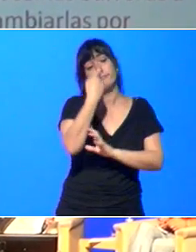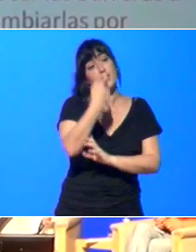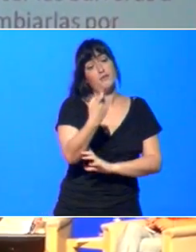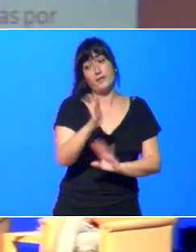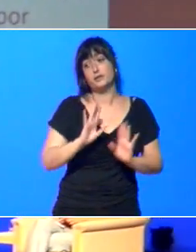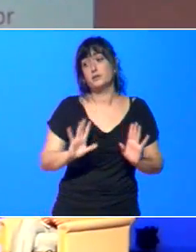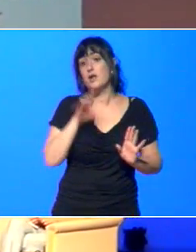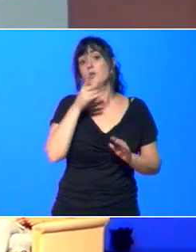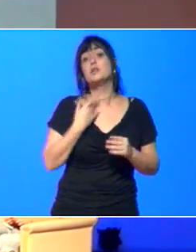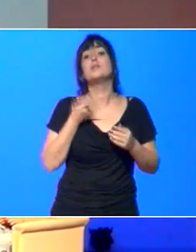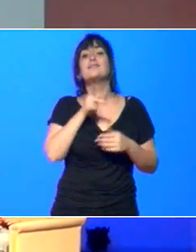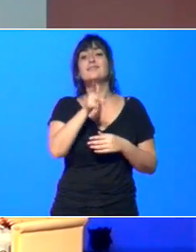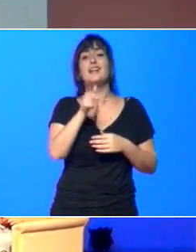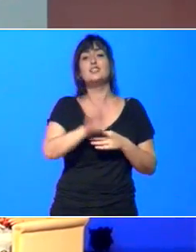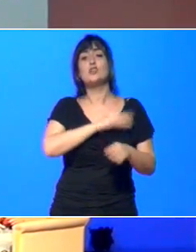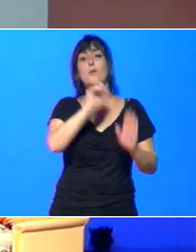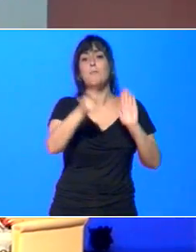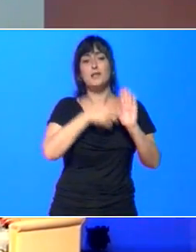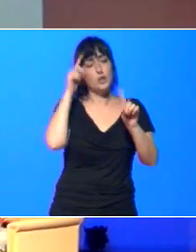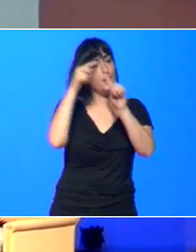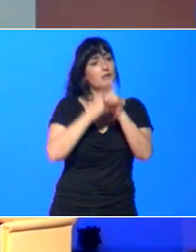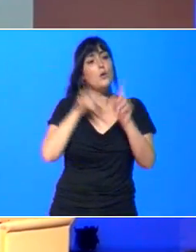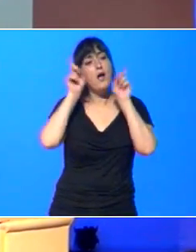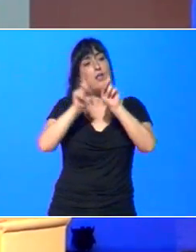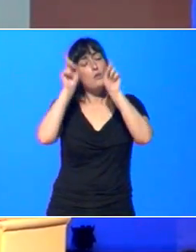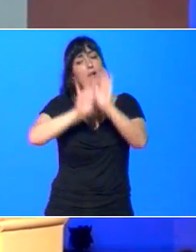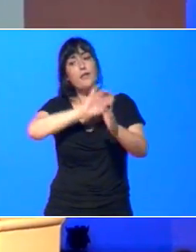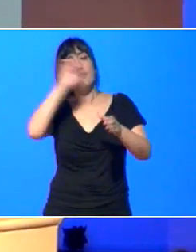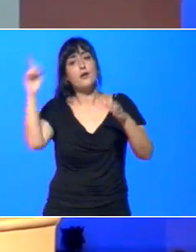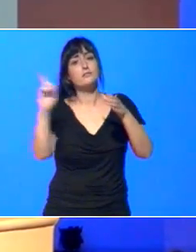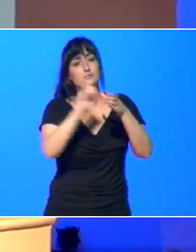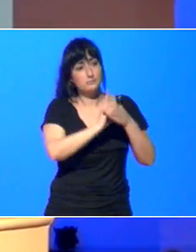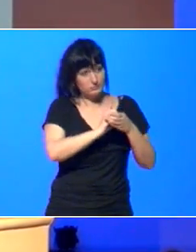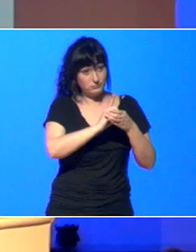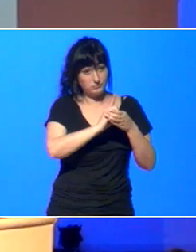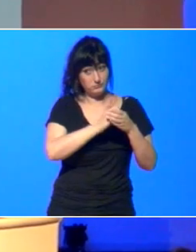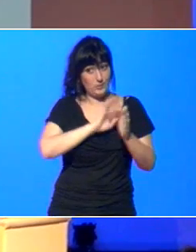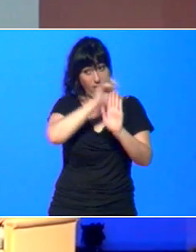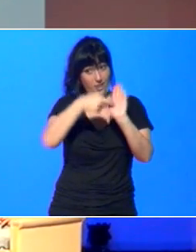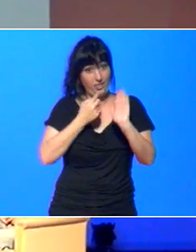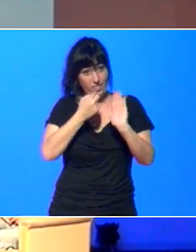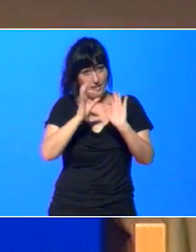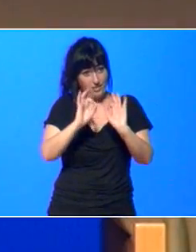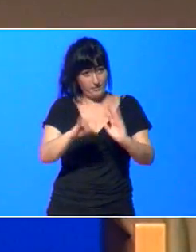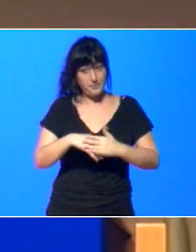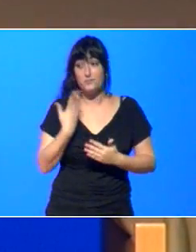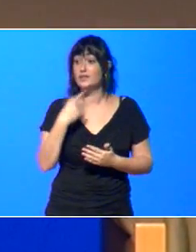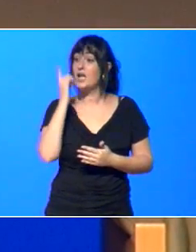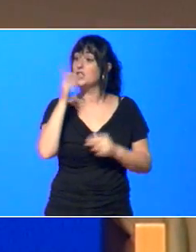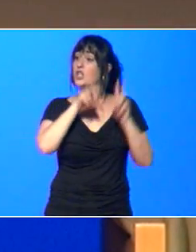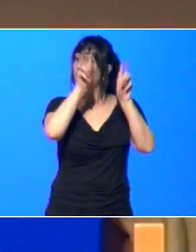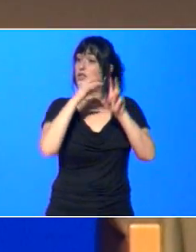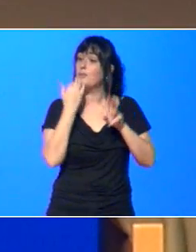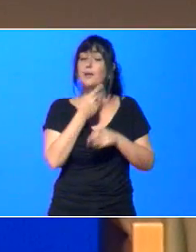el derecho a la educación inclusiva, como está establecida por la Convención, sin matices ni exclusiones, no es cuestión de que los niños lleguen